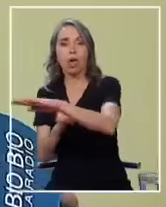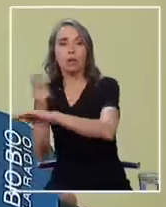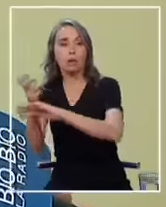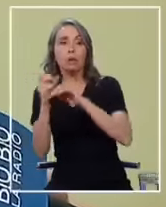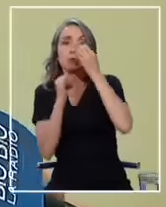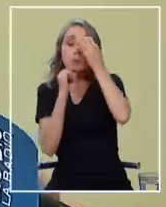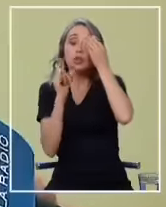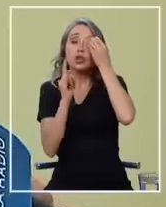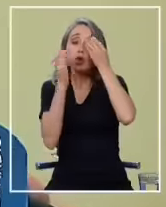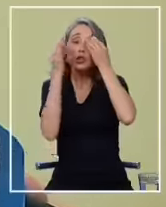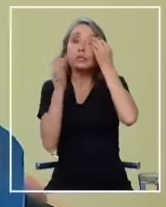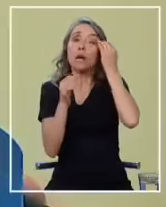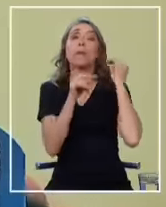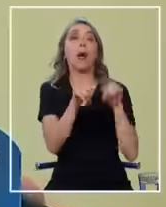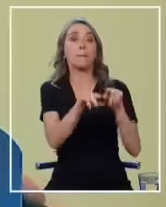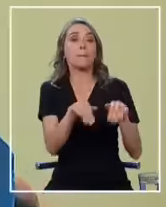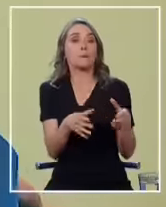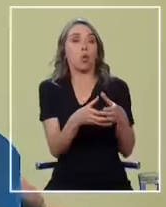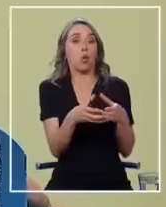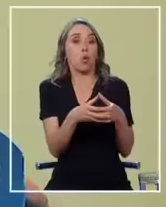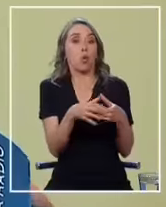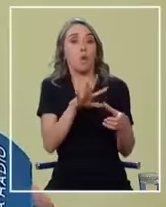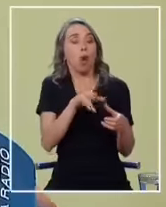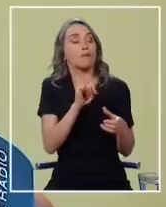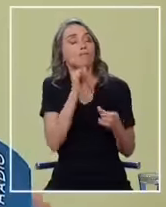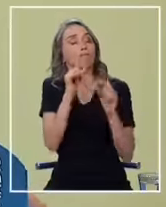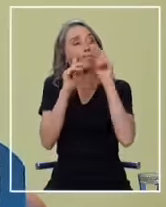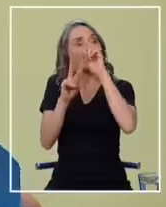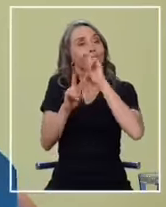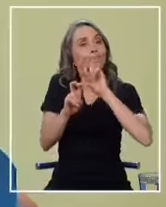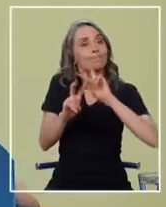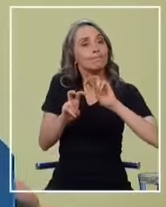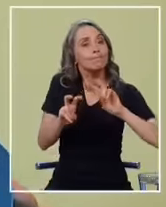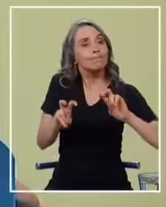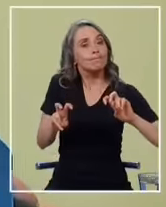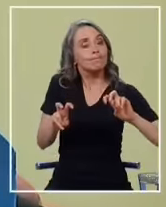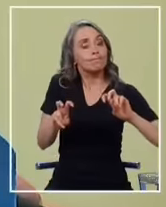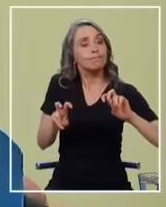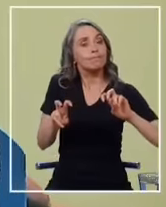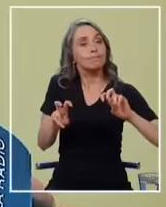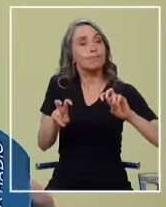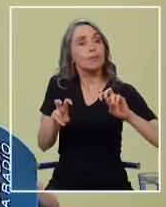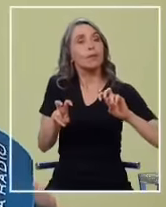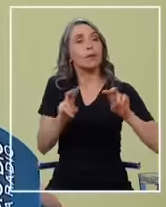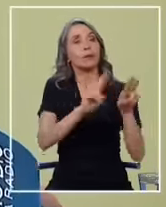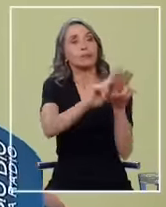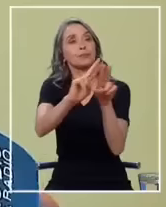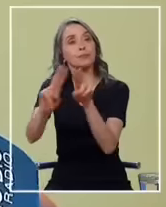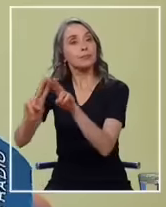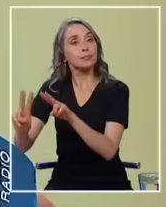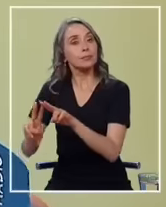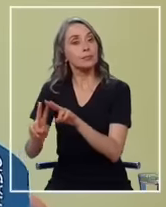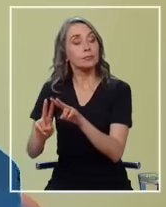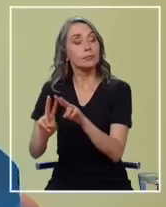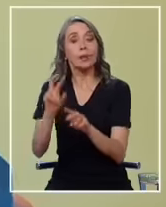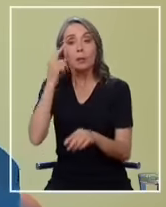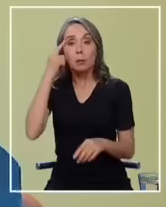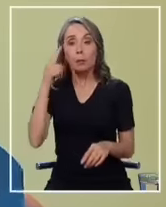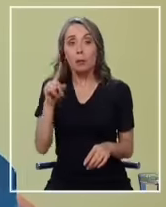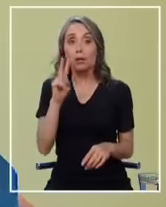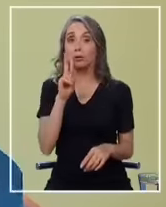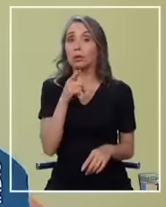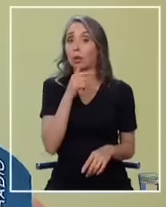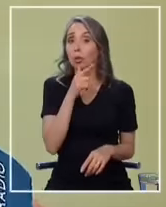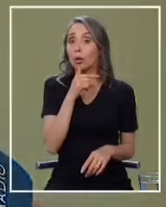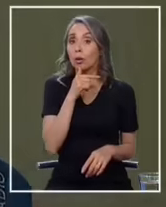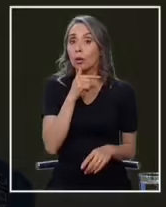de que se trate de la misma banda. Eso es algo que está dentro de las investigaciones que se están haciendo. Sin embargo, sin